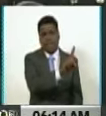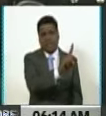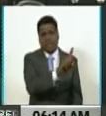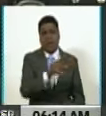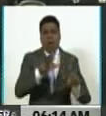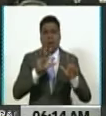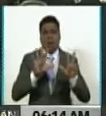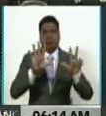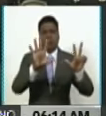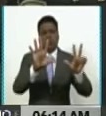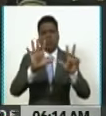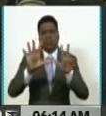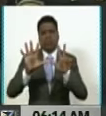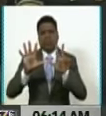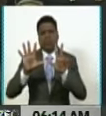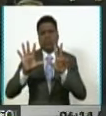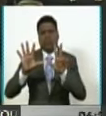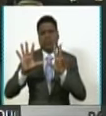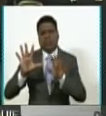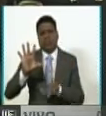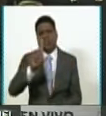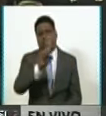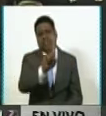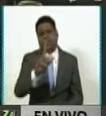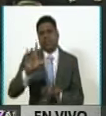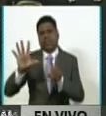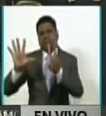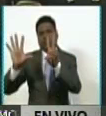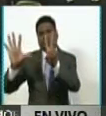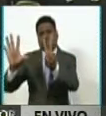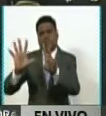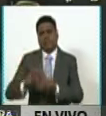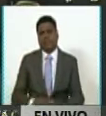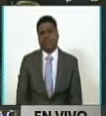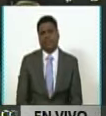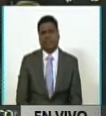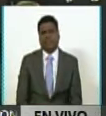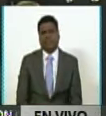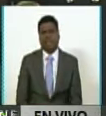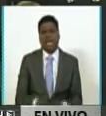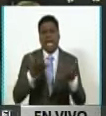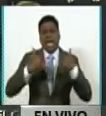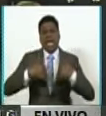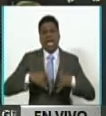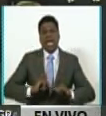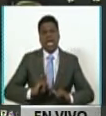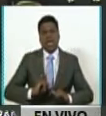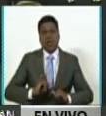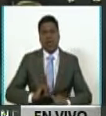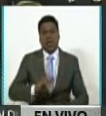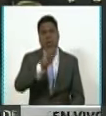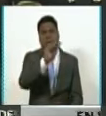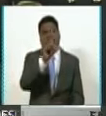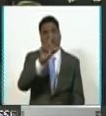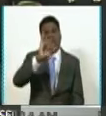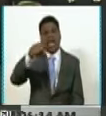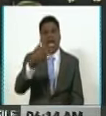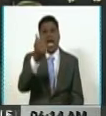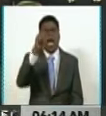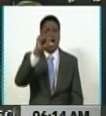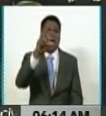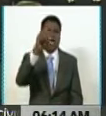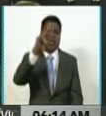Nacía Ezequiel Zamora, hijo de Alejandro Zamora, soldado de Bolívar en Carabobo,